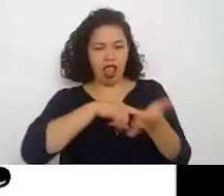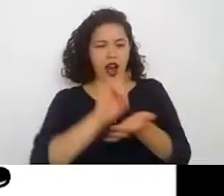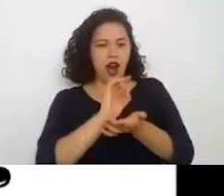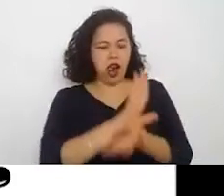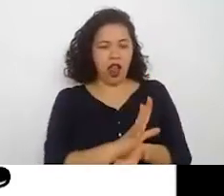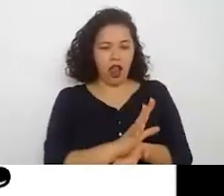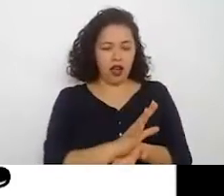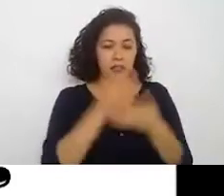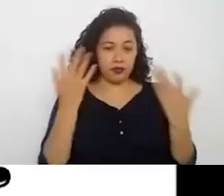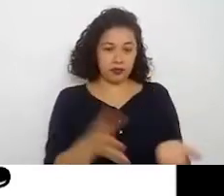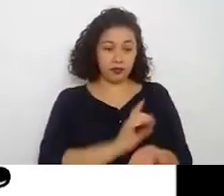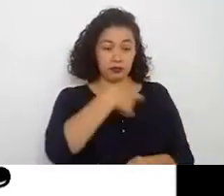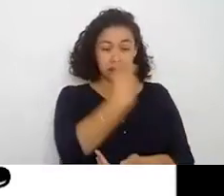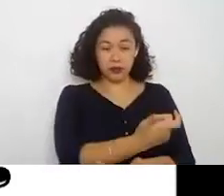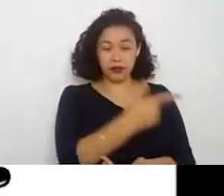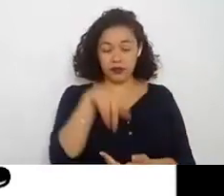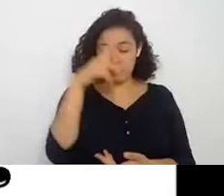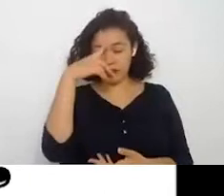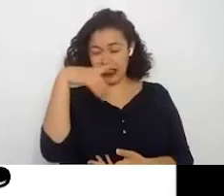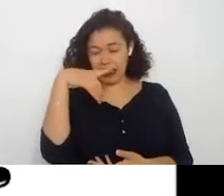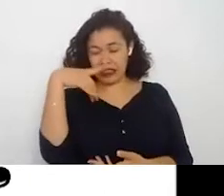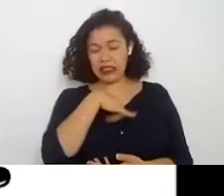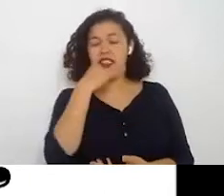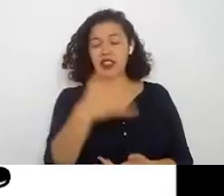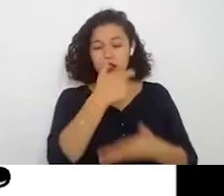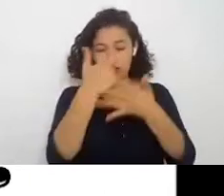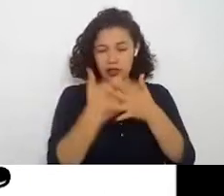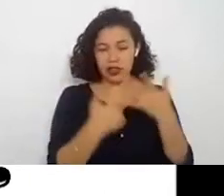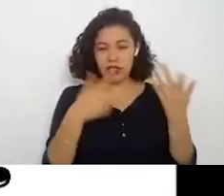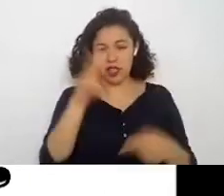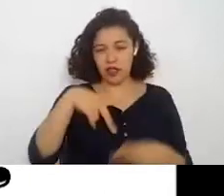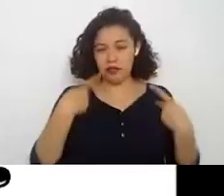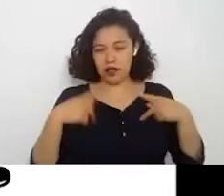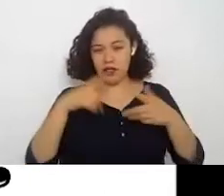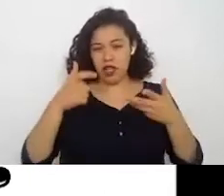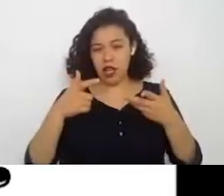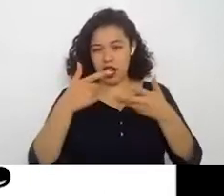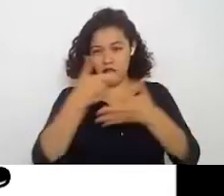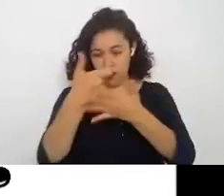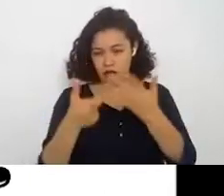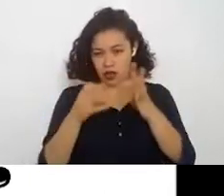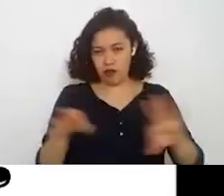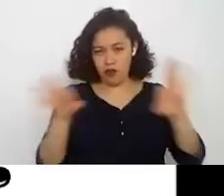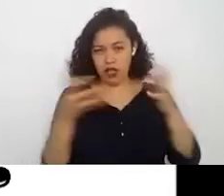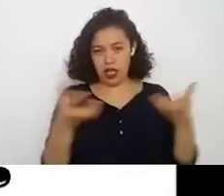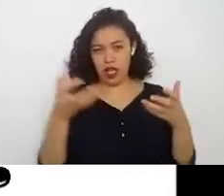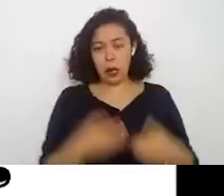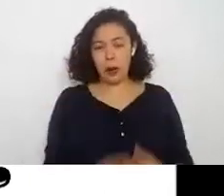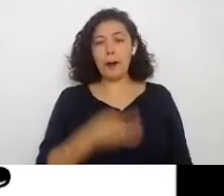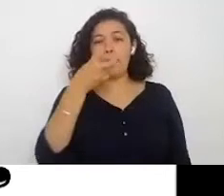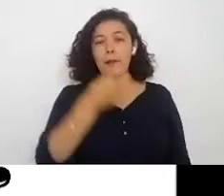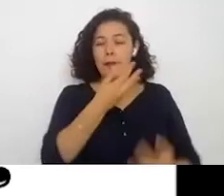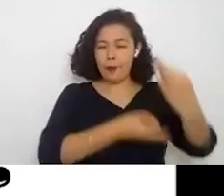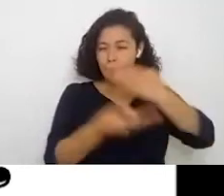su cálculo. Es importante que lo haga un contador y esto se hace